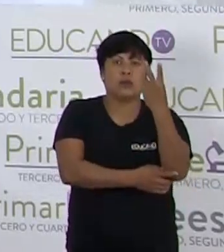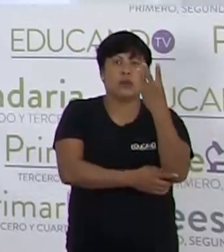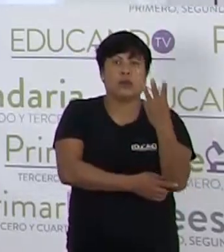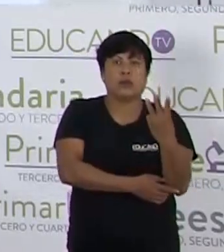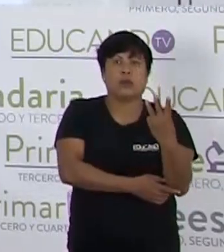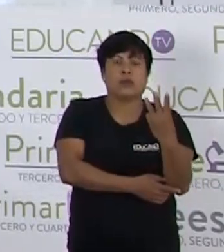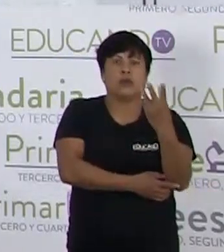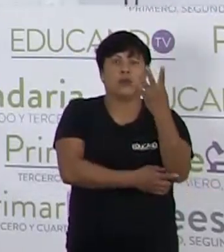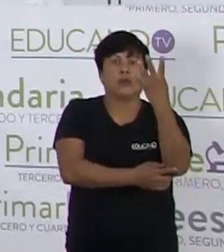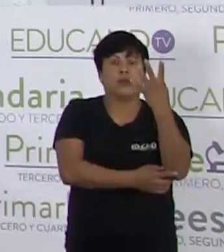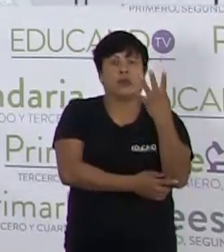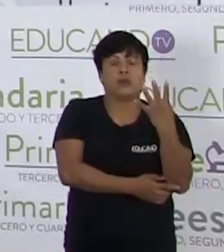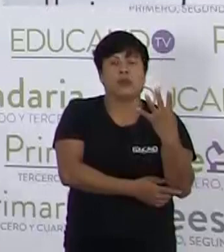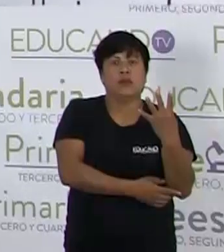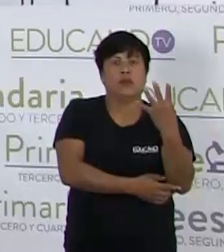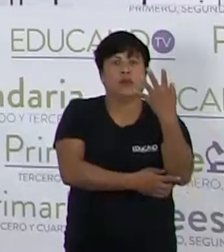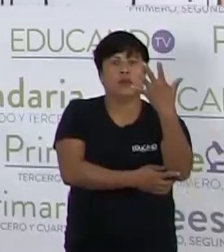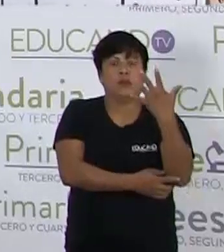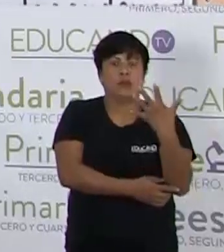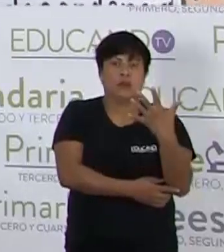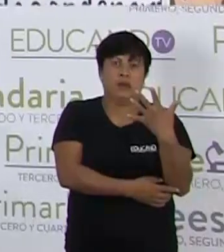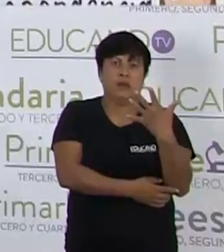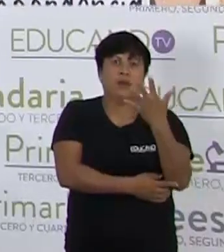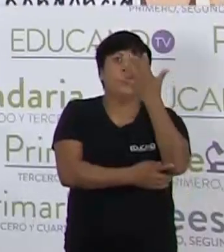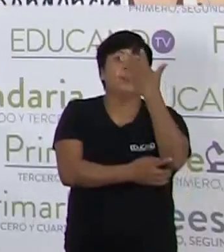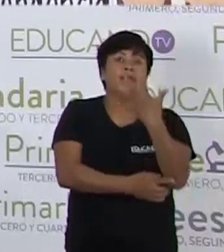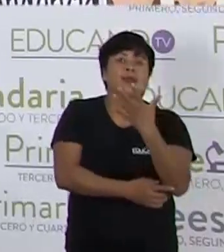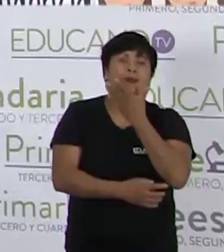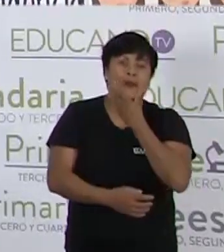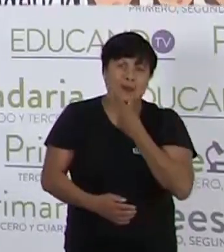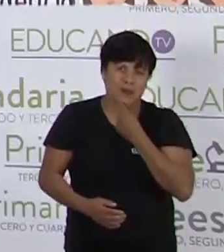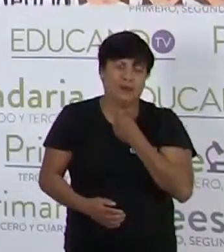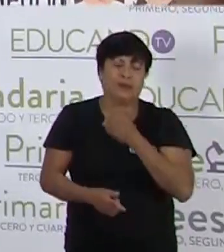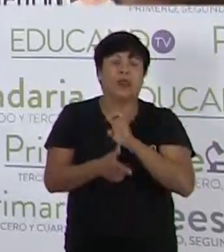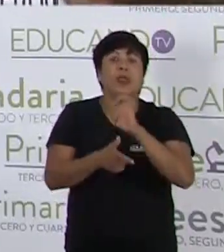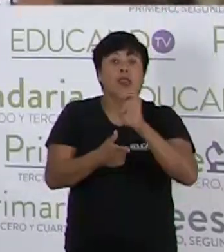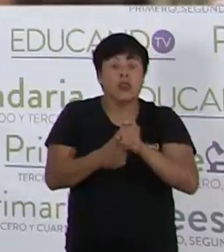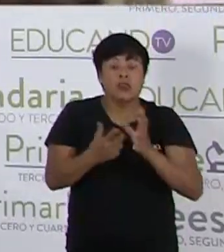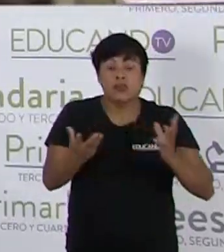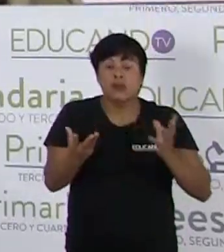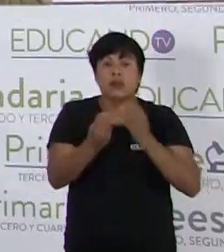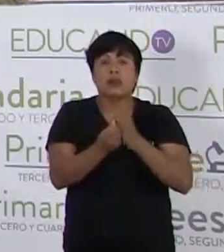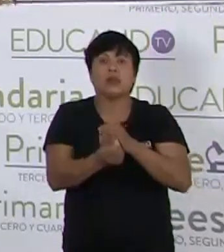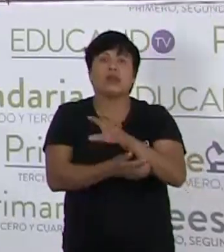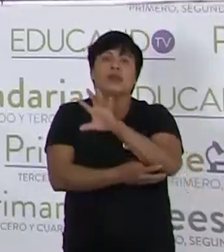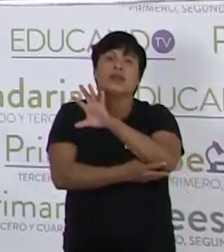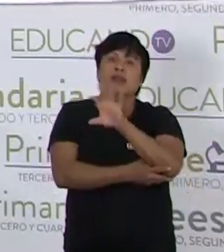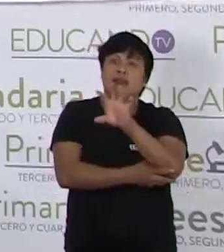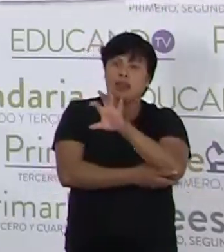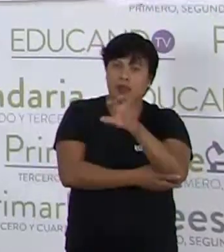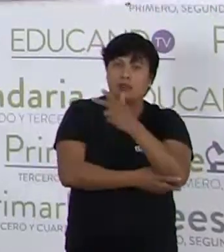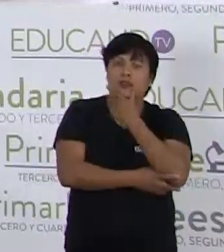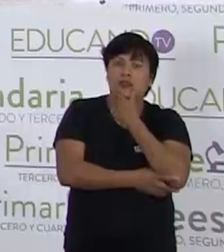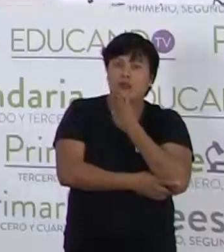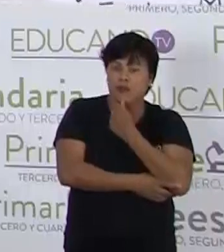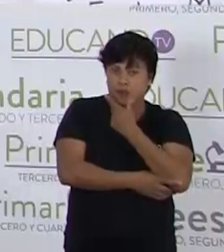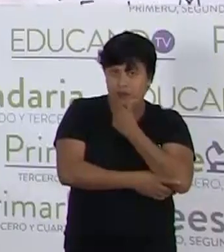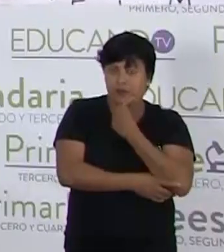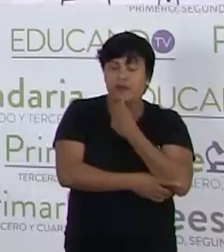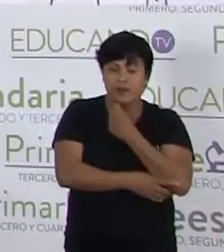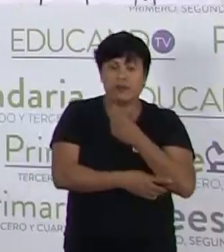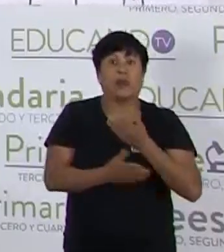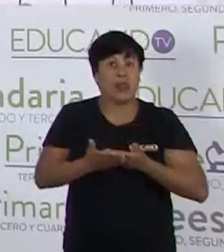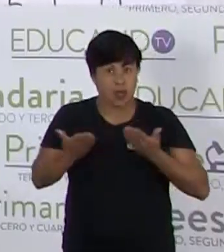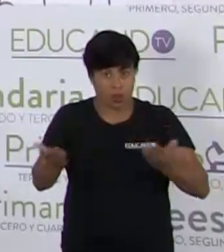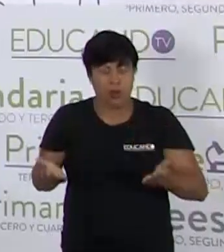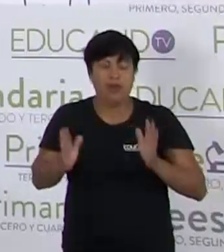2, 3, 4 y 5. Entonces serían 500. Ahora